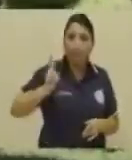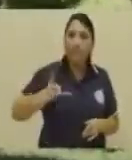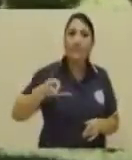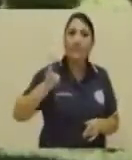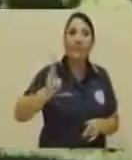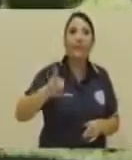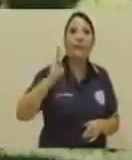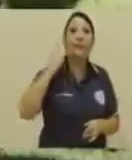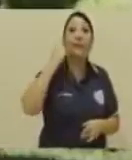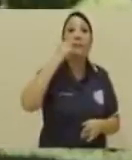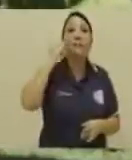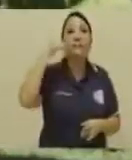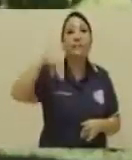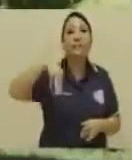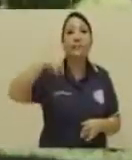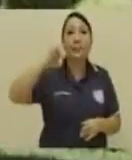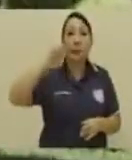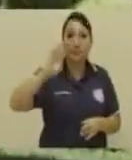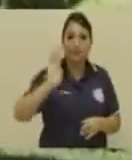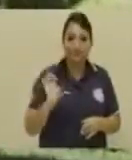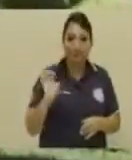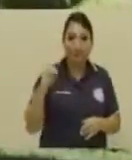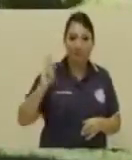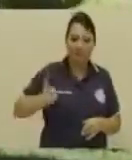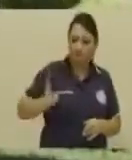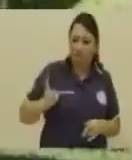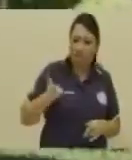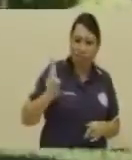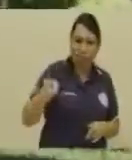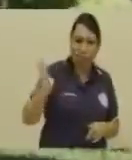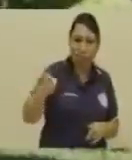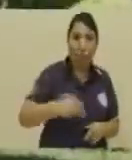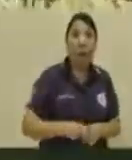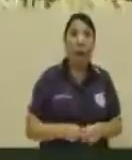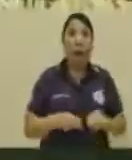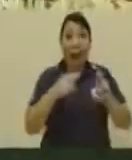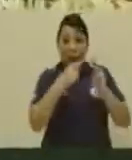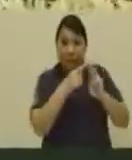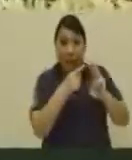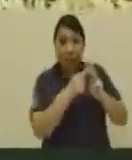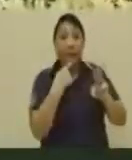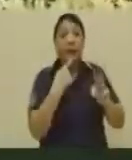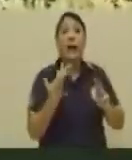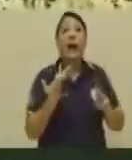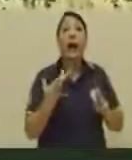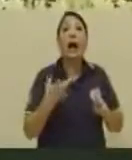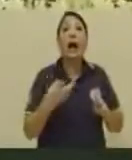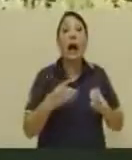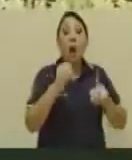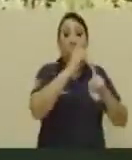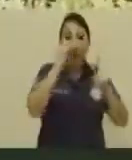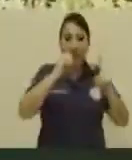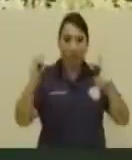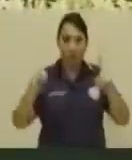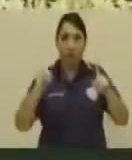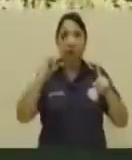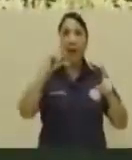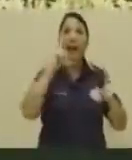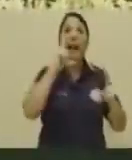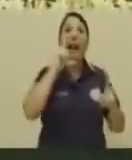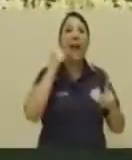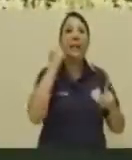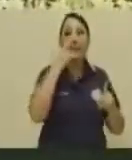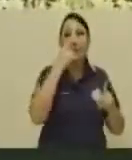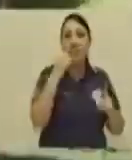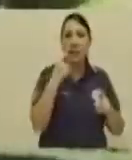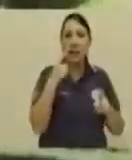cintura y vamos a mover hacia arriba y hacia abajo para la seña de siempre. La tercera, la clase de música es